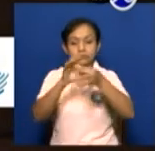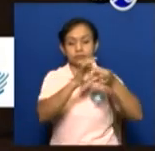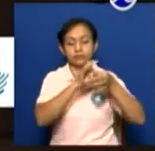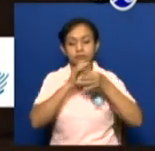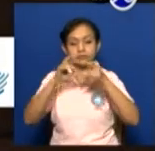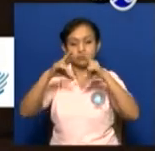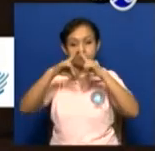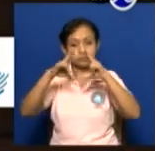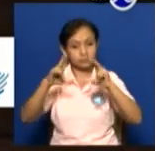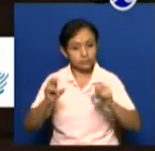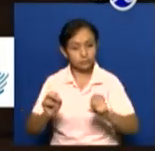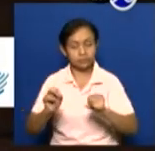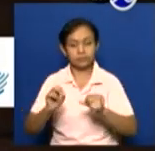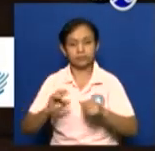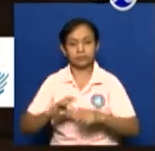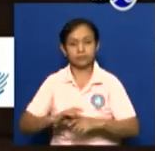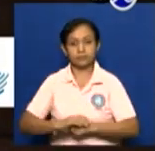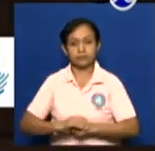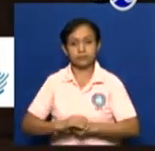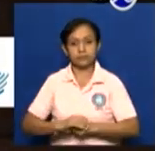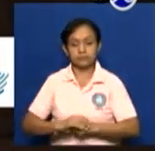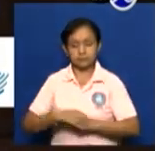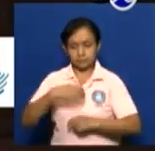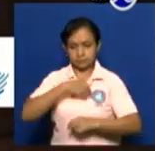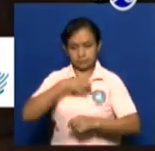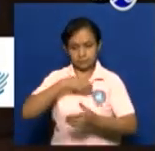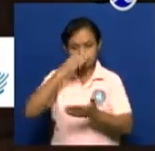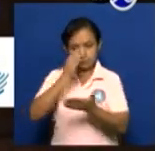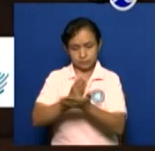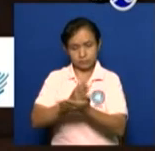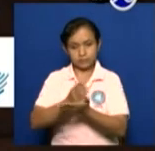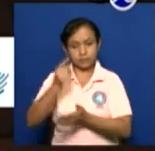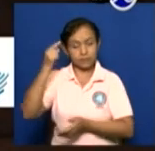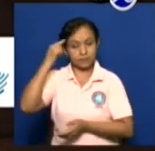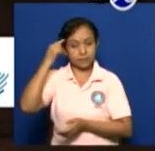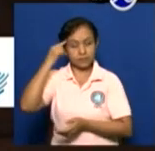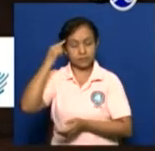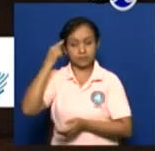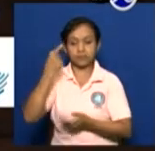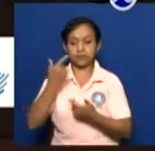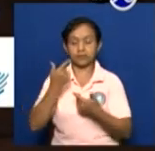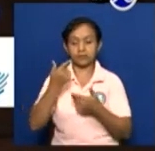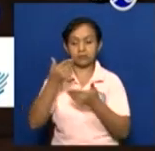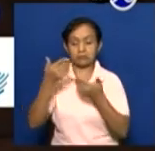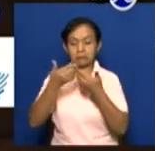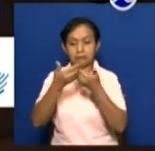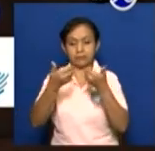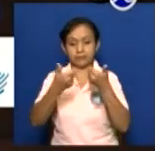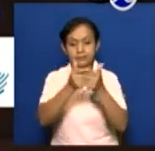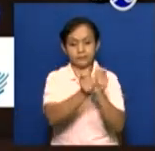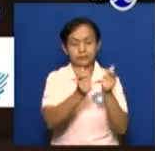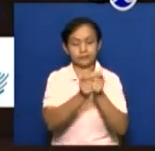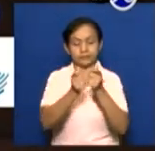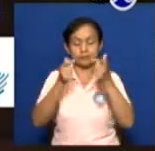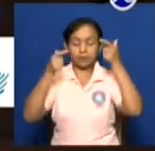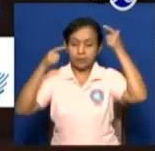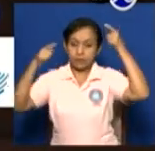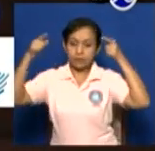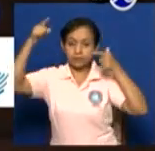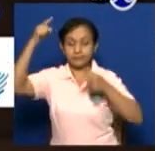nación entera. Las voluntades y mentalidades facciosas sobre la memoria de